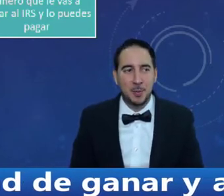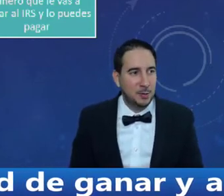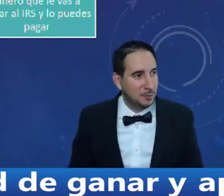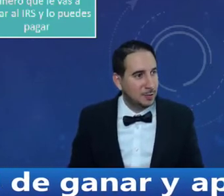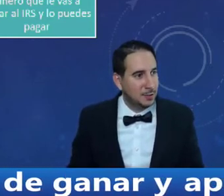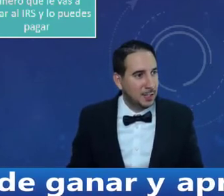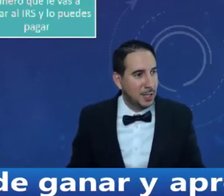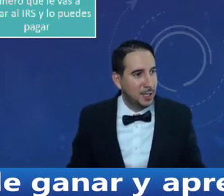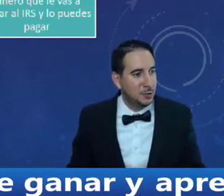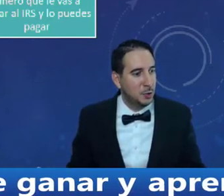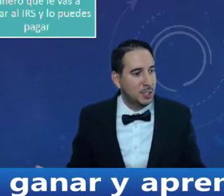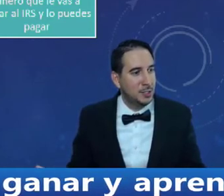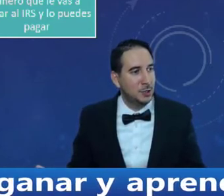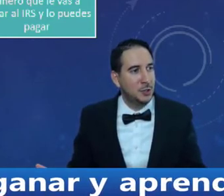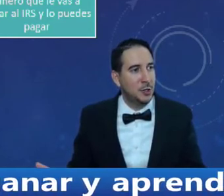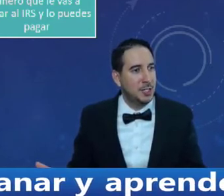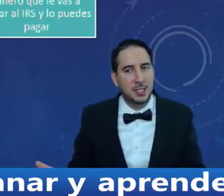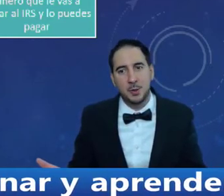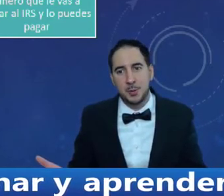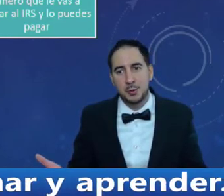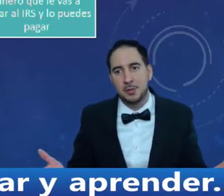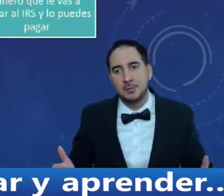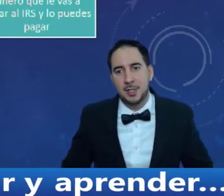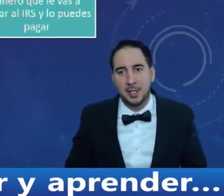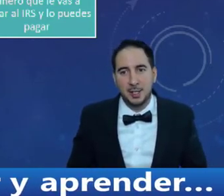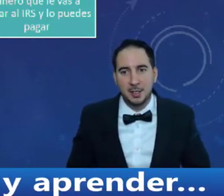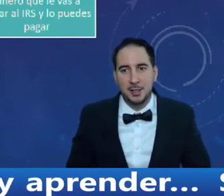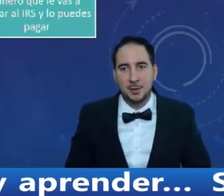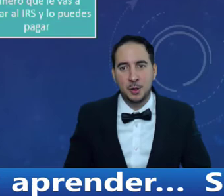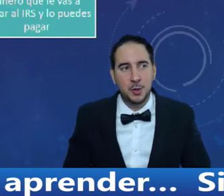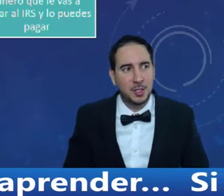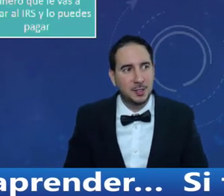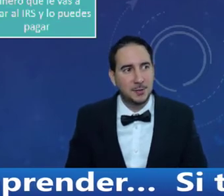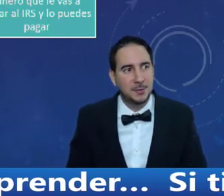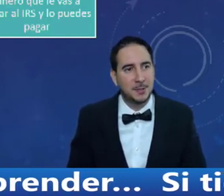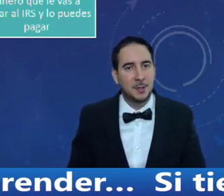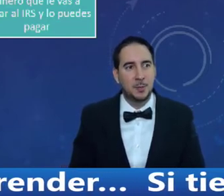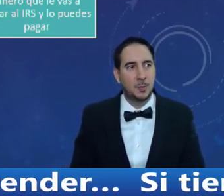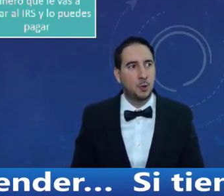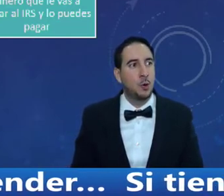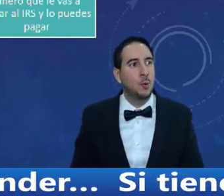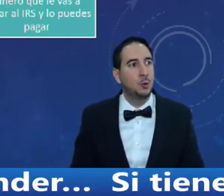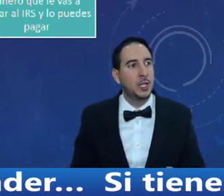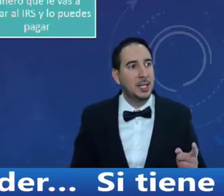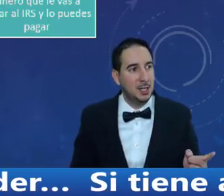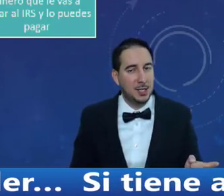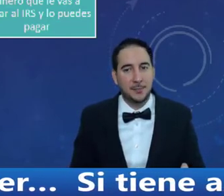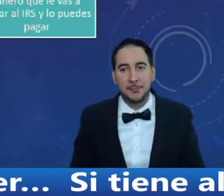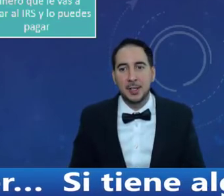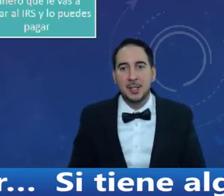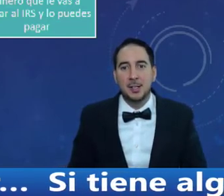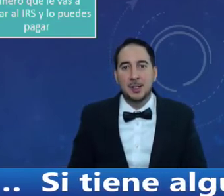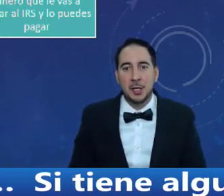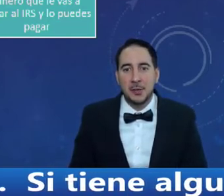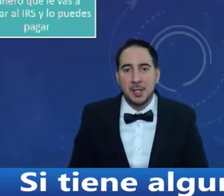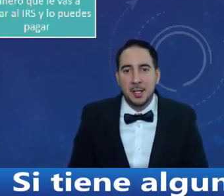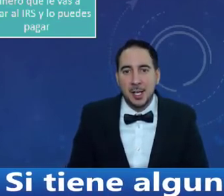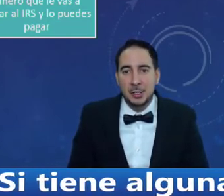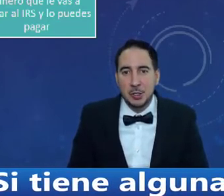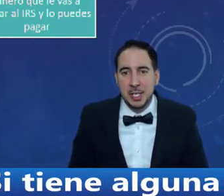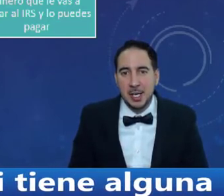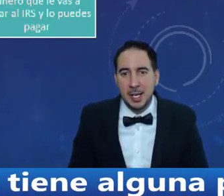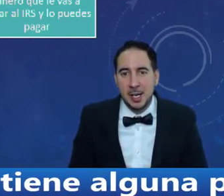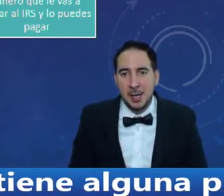Bueno, yo no le exijo producción código. Yo quiera. Como usted quiera. Ok.